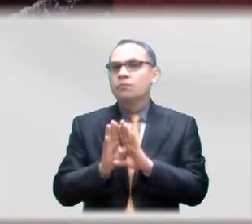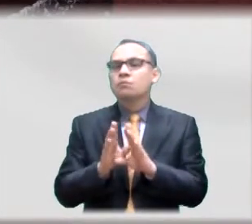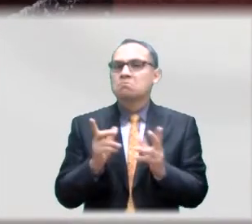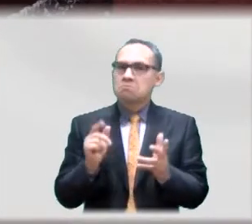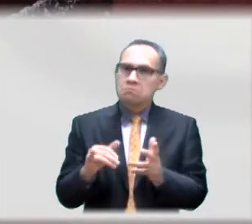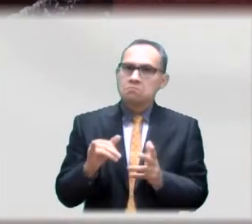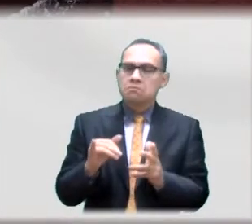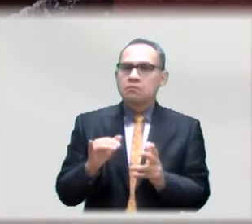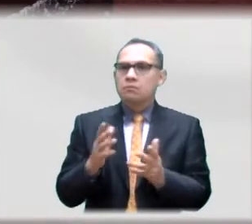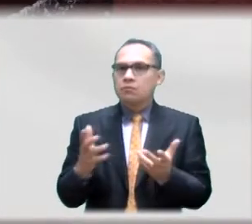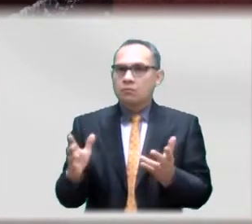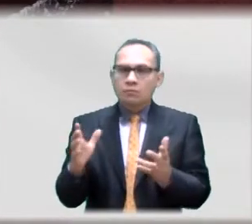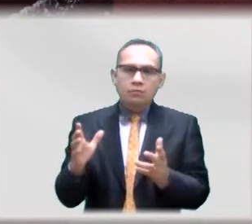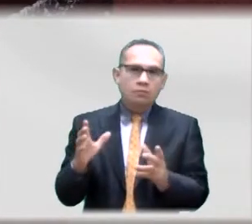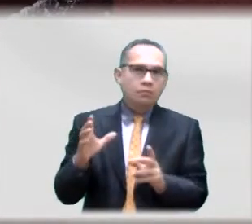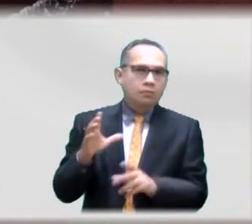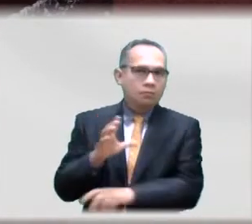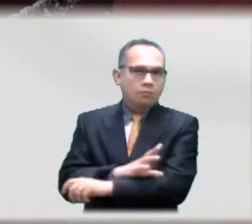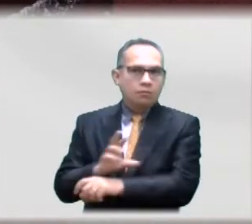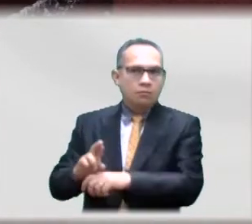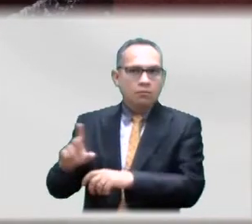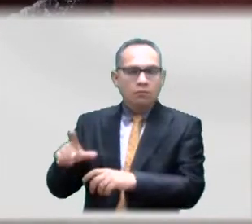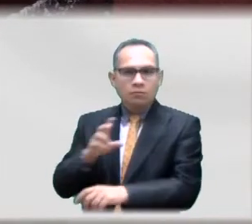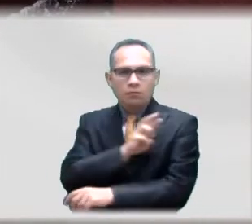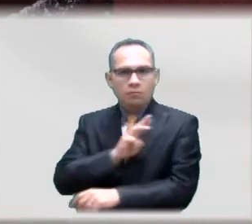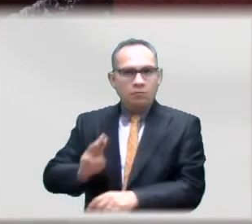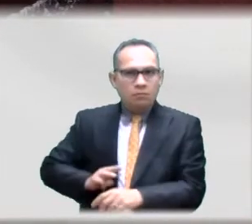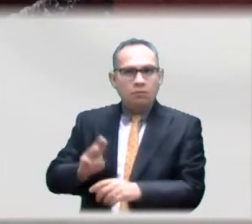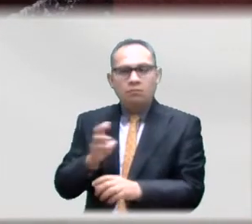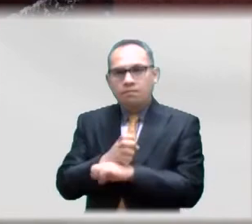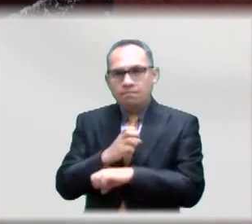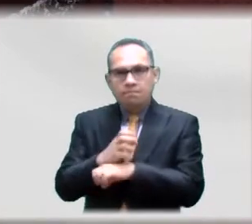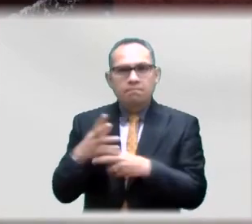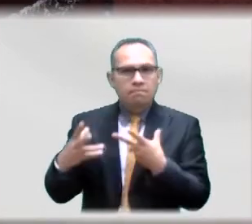Estado, municipios y la participación de la sociedad